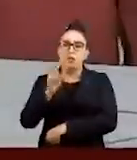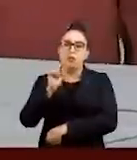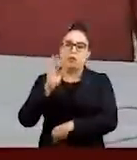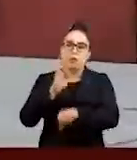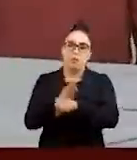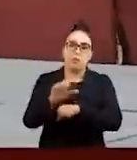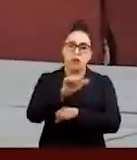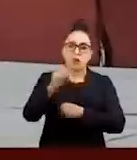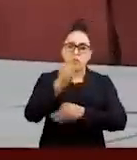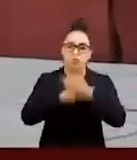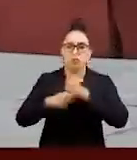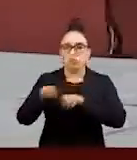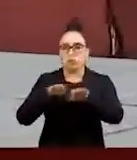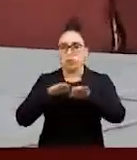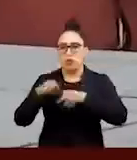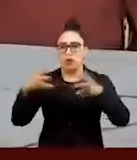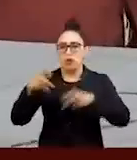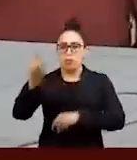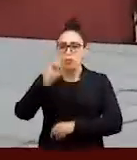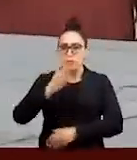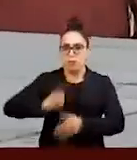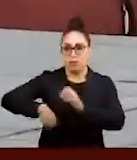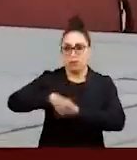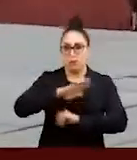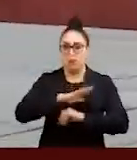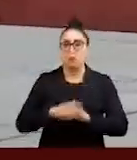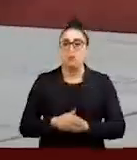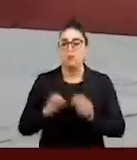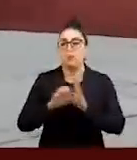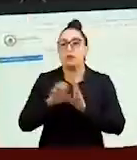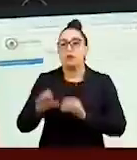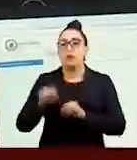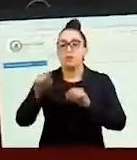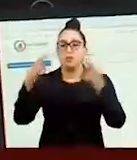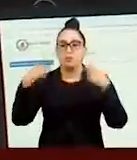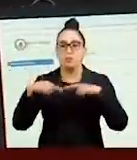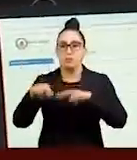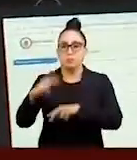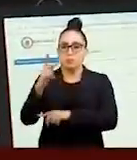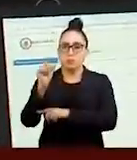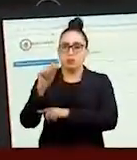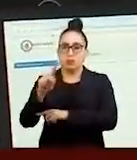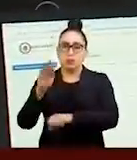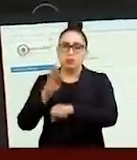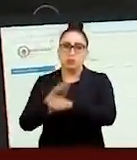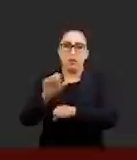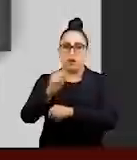de México. En tanto, legisladores electos por el PAN aseguraron que defenderán las instituciones del país.